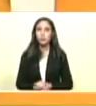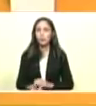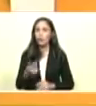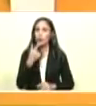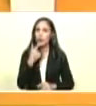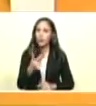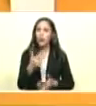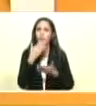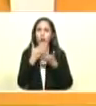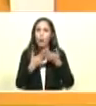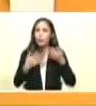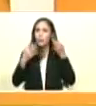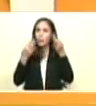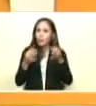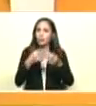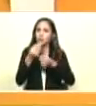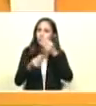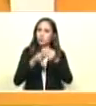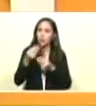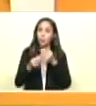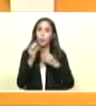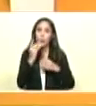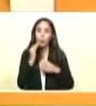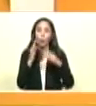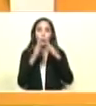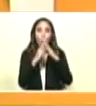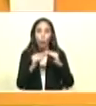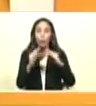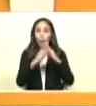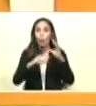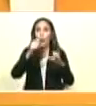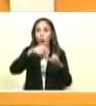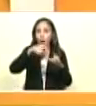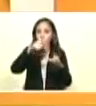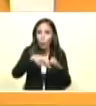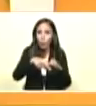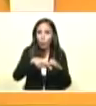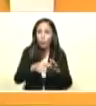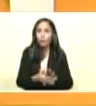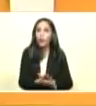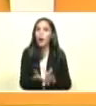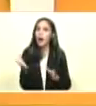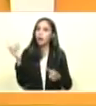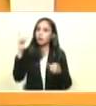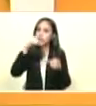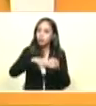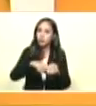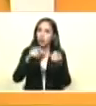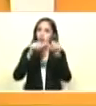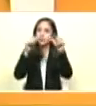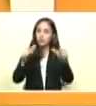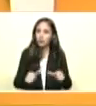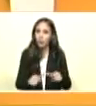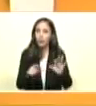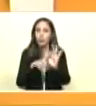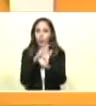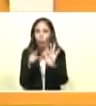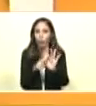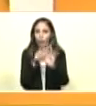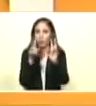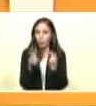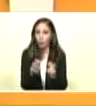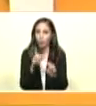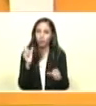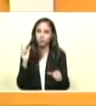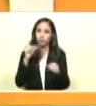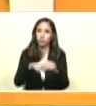formulé, para que todas las cajas de ahorro del país se integren al sistema de producción de criptomonedas e